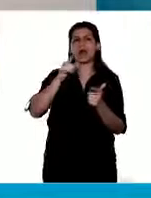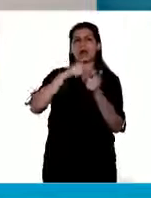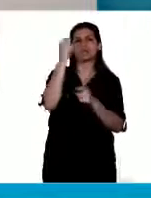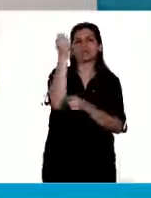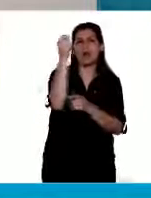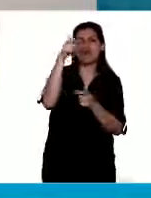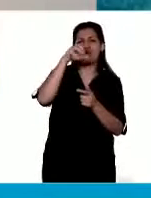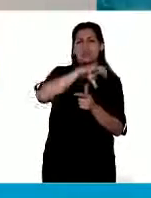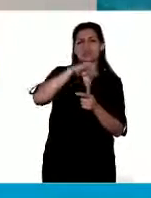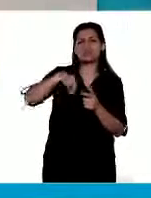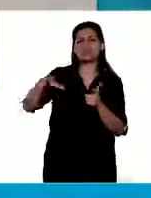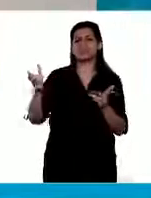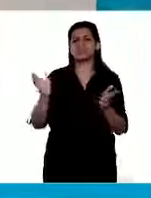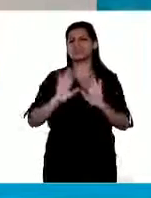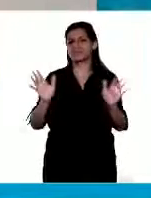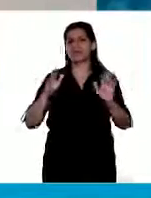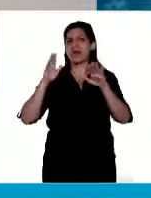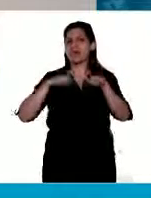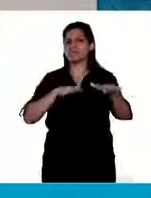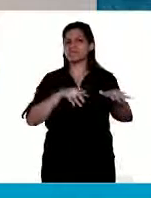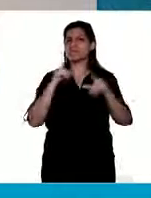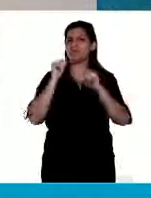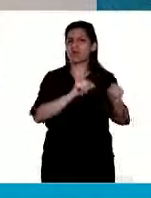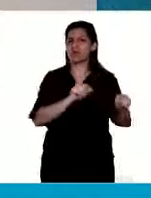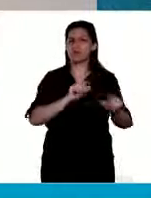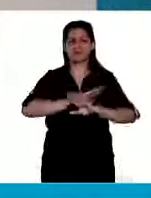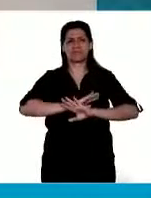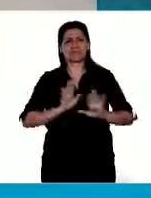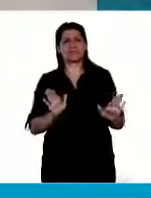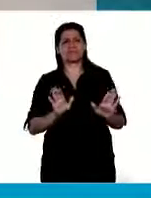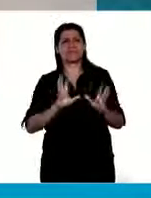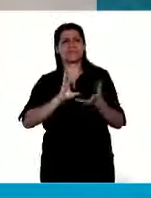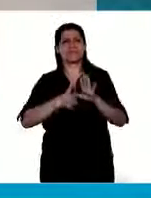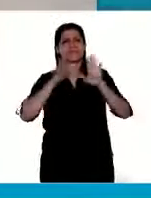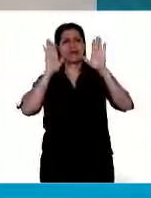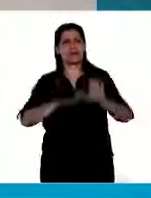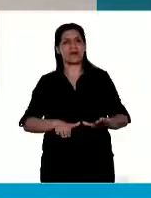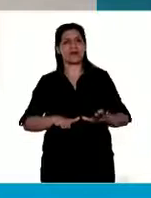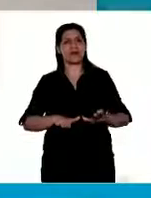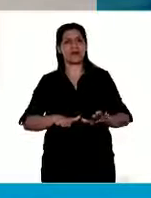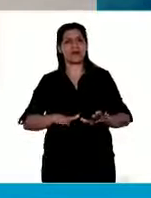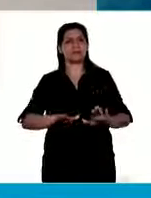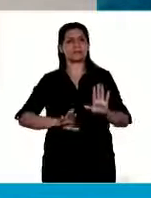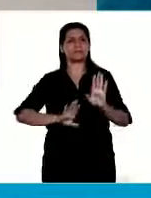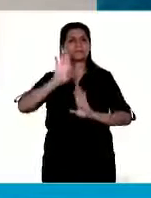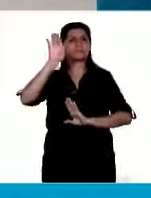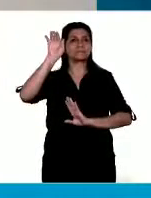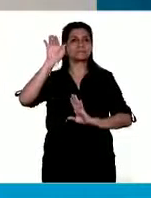las protestas tienen que tener su límite de forma. ¡Felu!